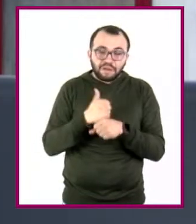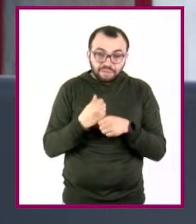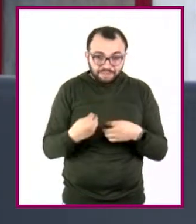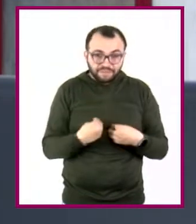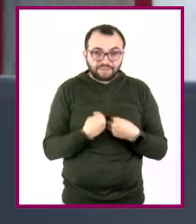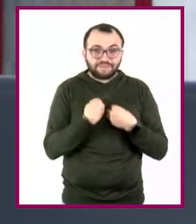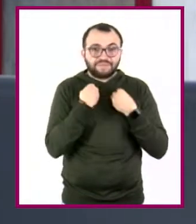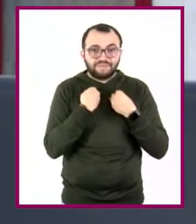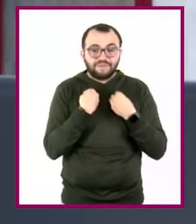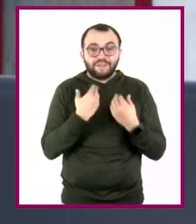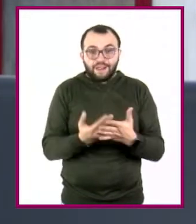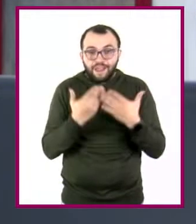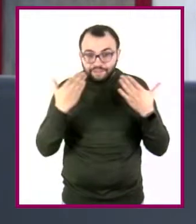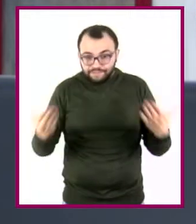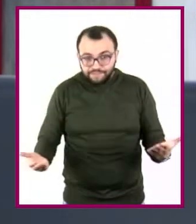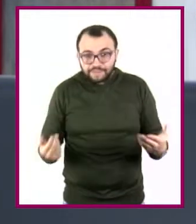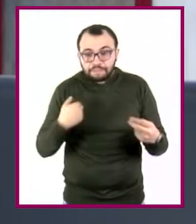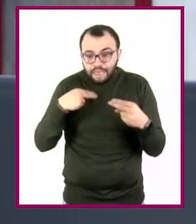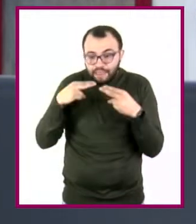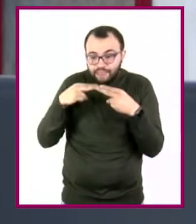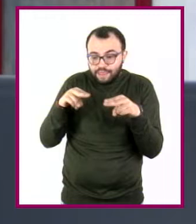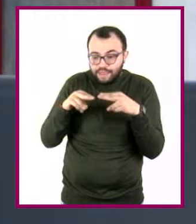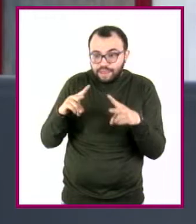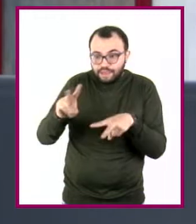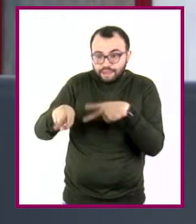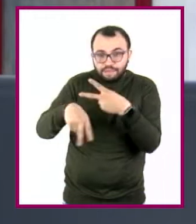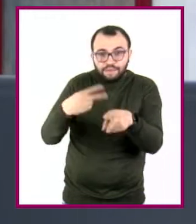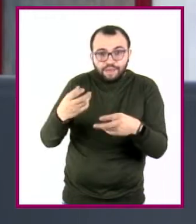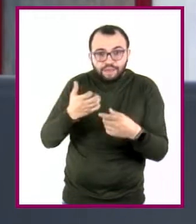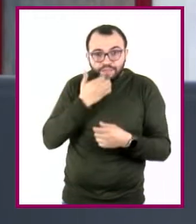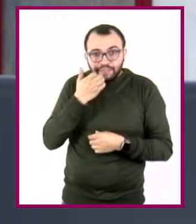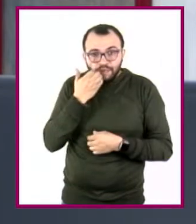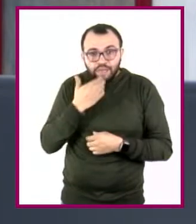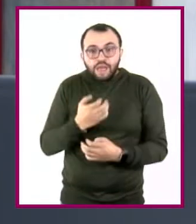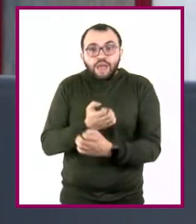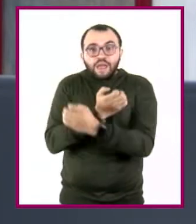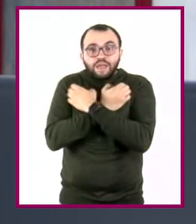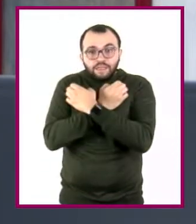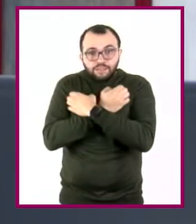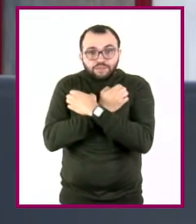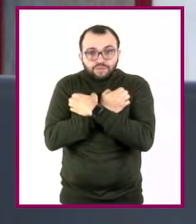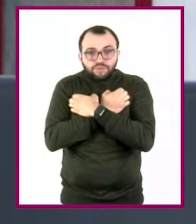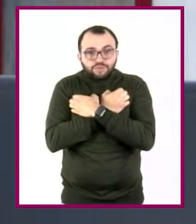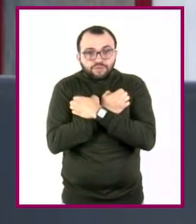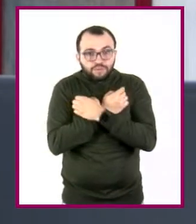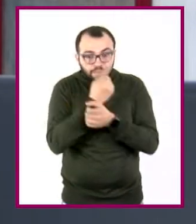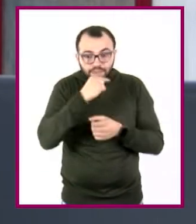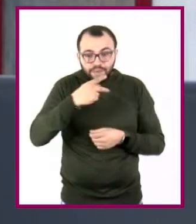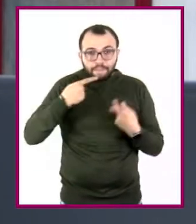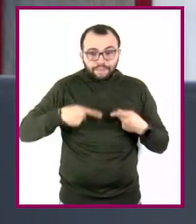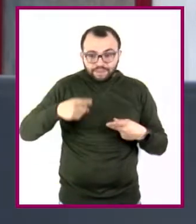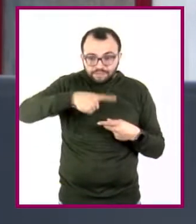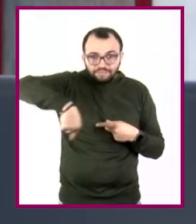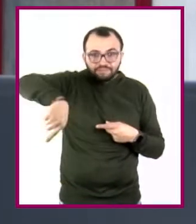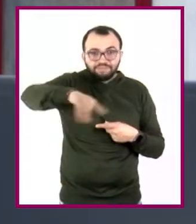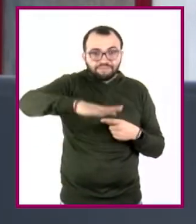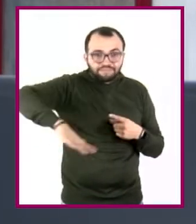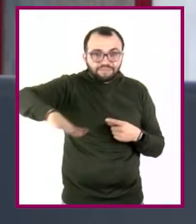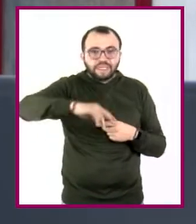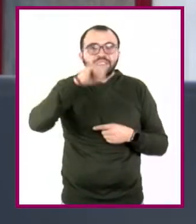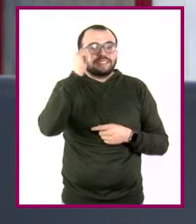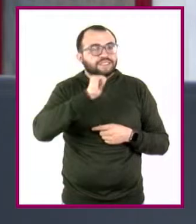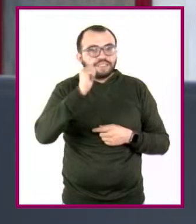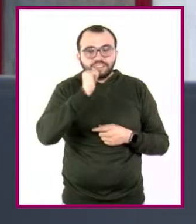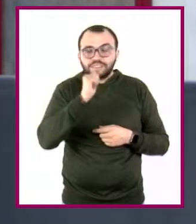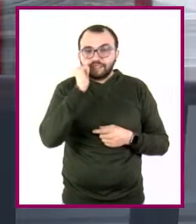vivían y ahora que mis nietos van a la escuela, la educación pública en México siempre ha sido y